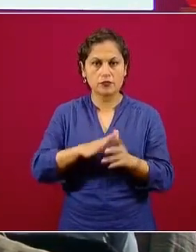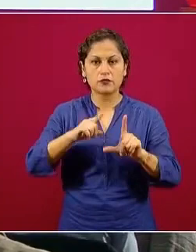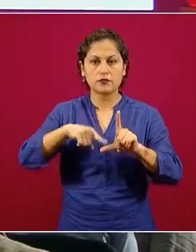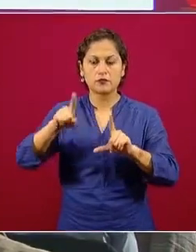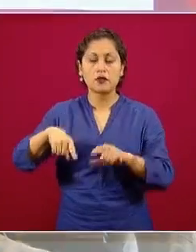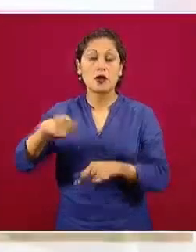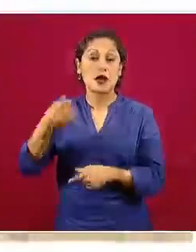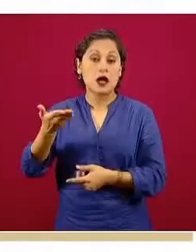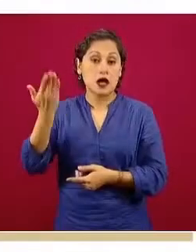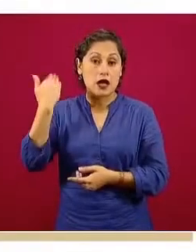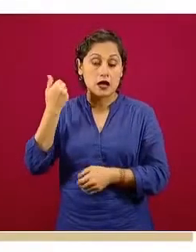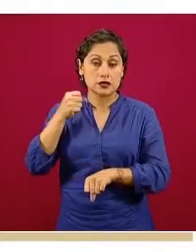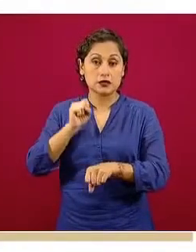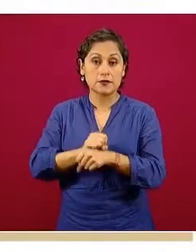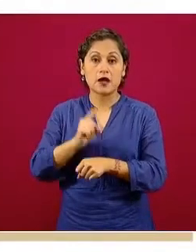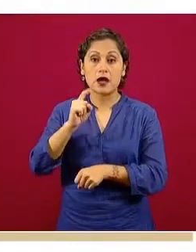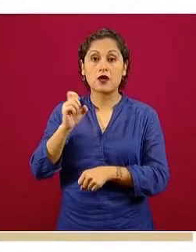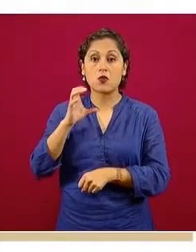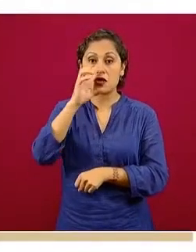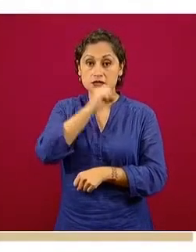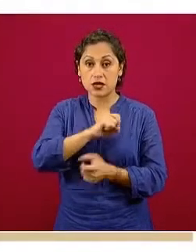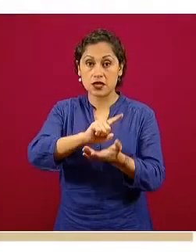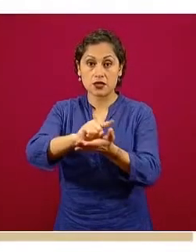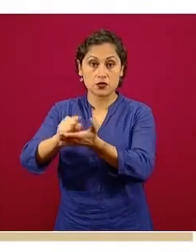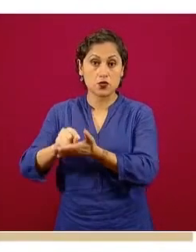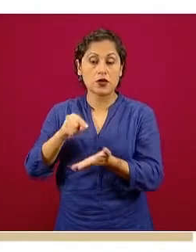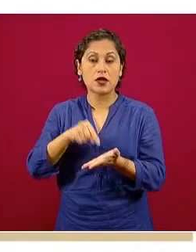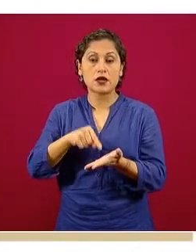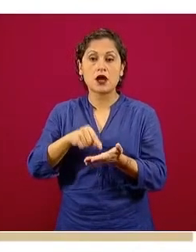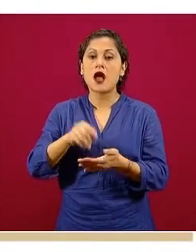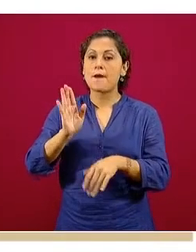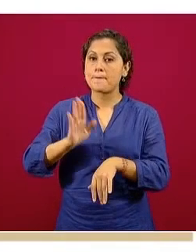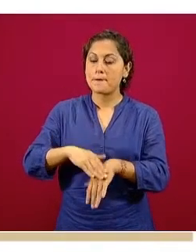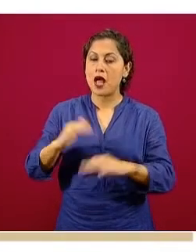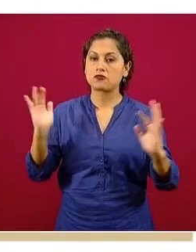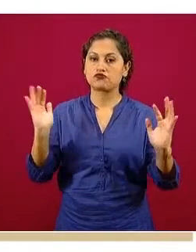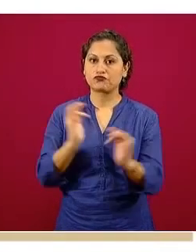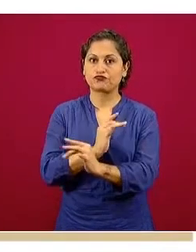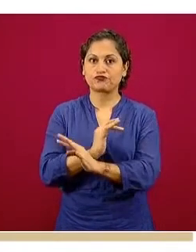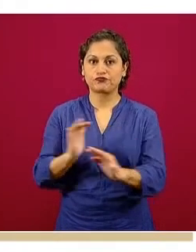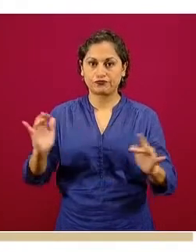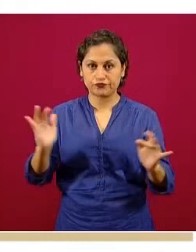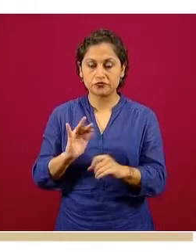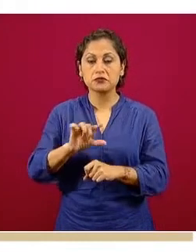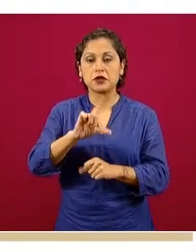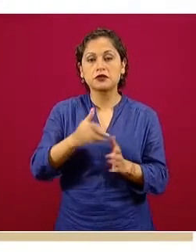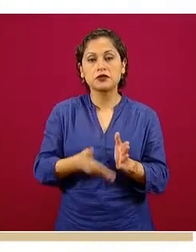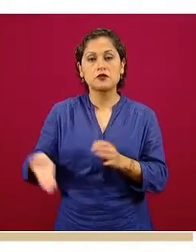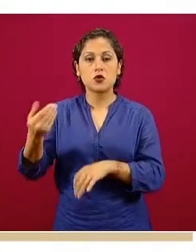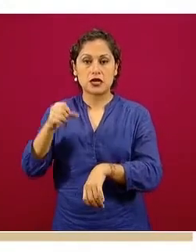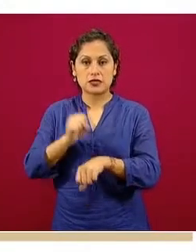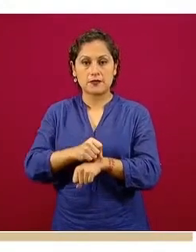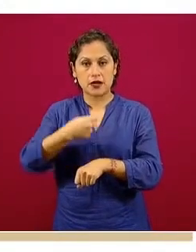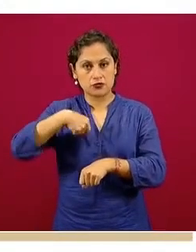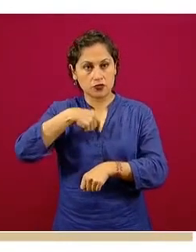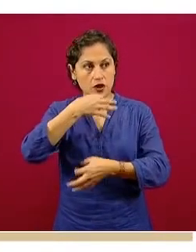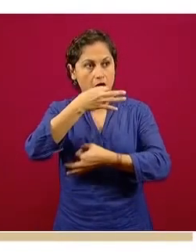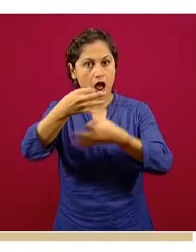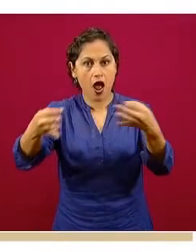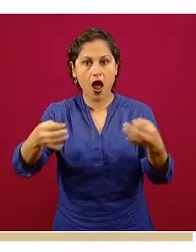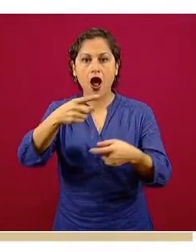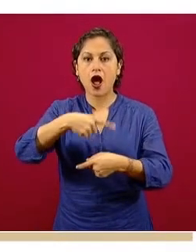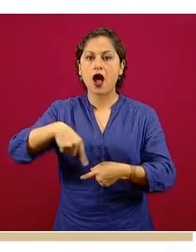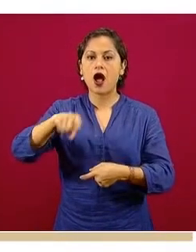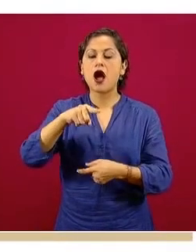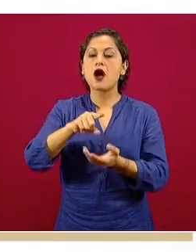estado aguascalientes los usuarios de twitter estaban incrementando de forma importante y después de una semana de este anuncio la población